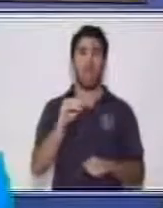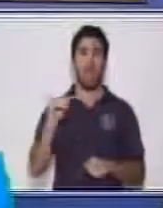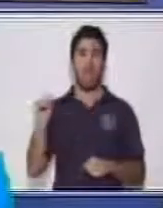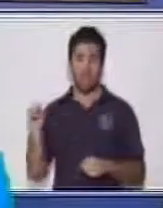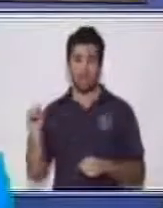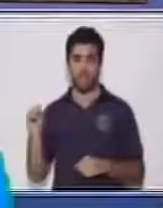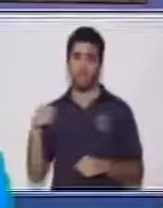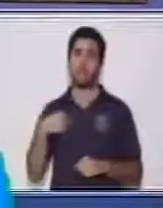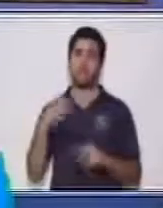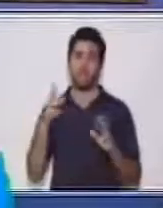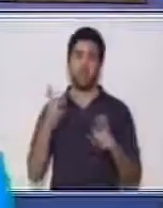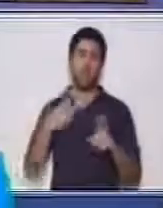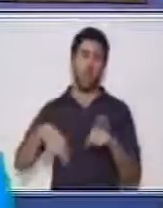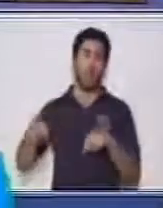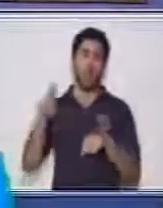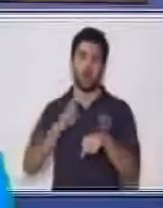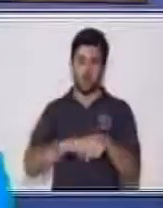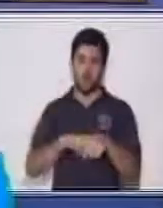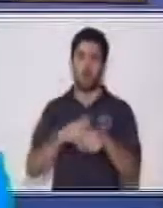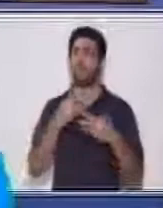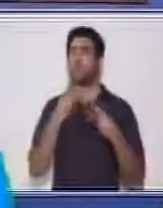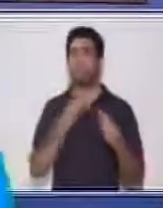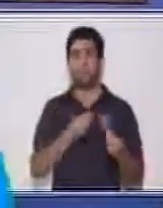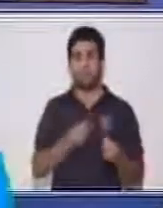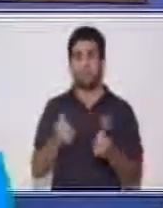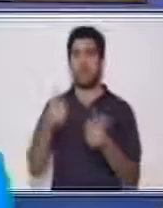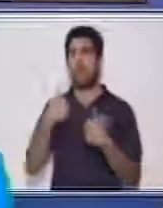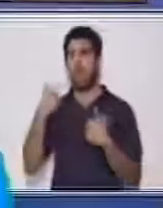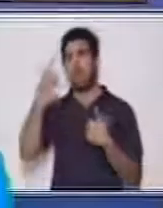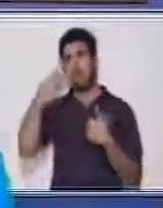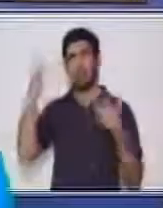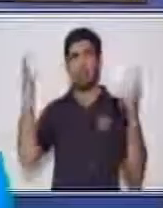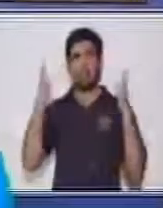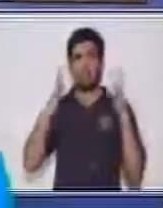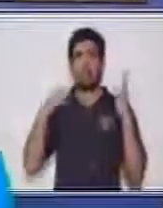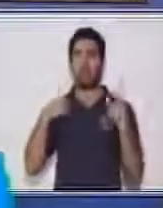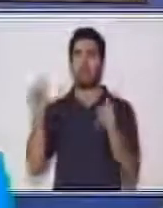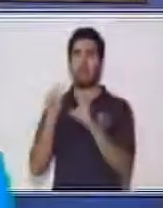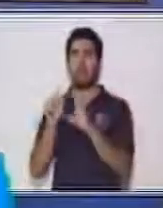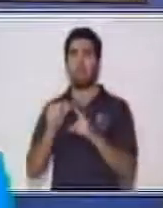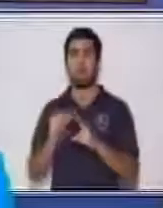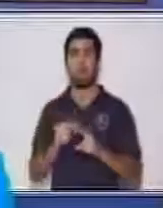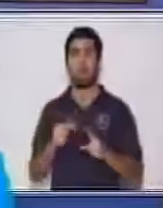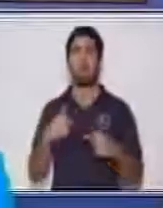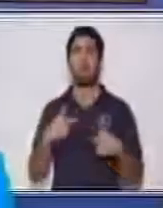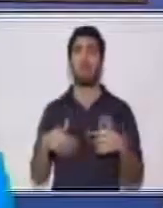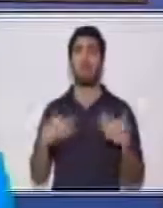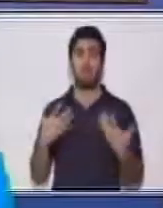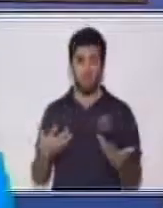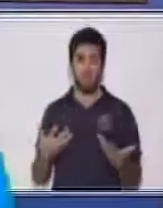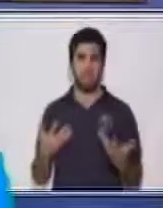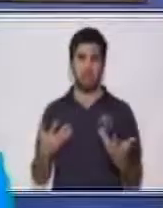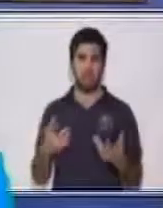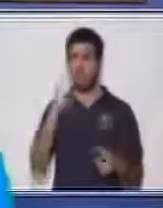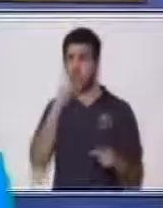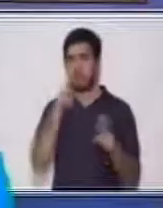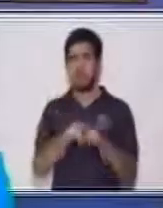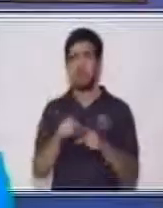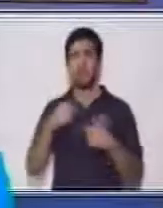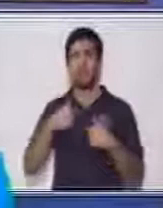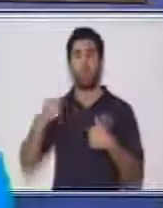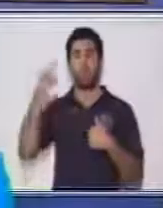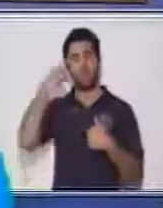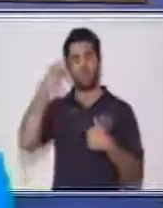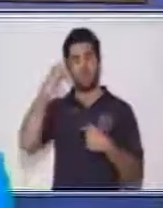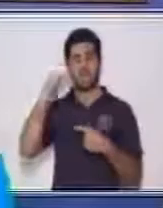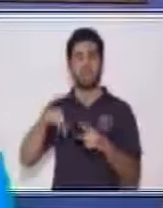lenguaje común, de forma más fluida, no me voy a preocupar tanto por las palabras que estoy pronunciando. Inclusive, piensa en una situación,